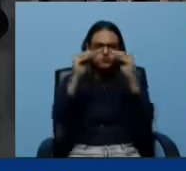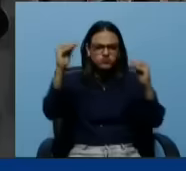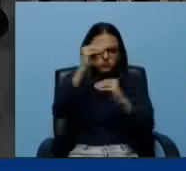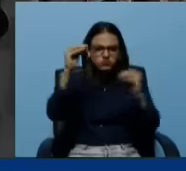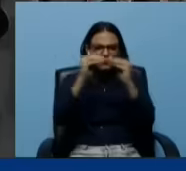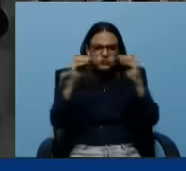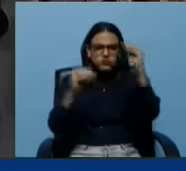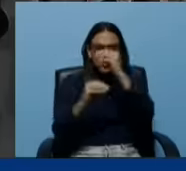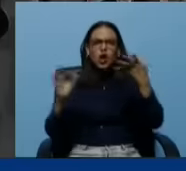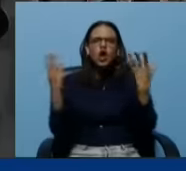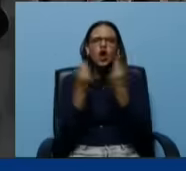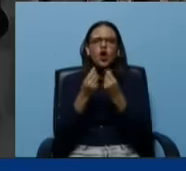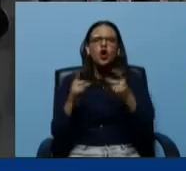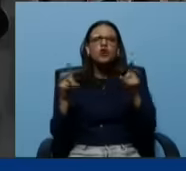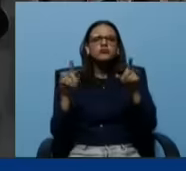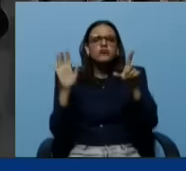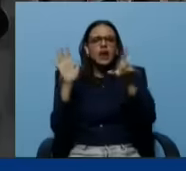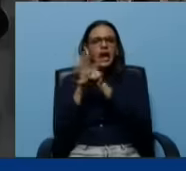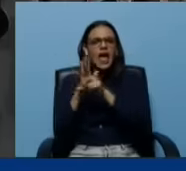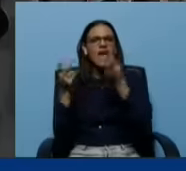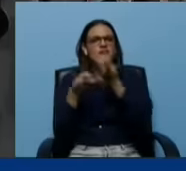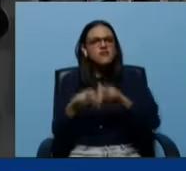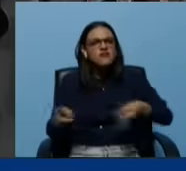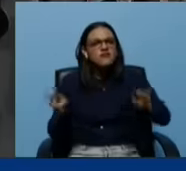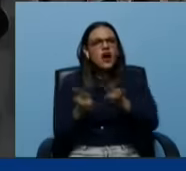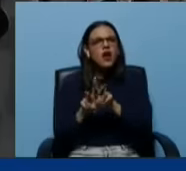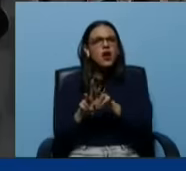con sus principios declarados,